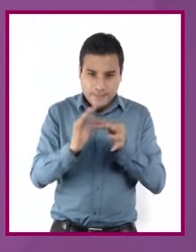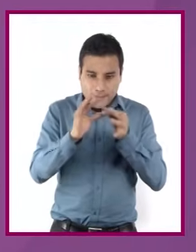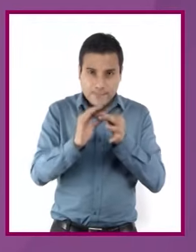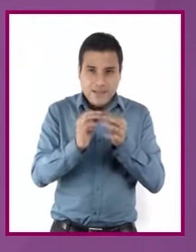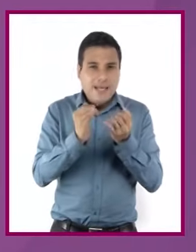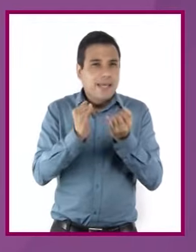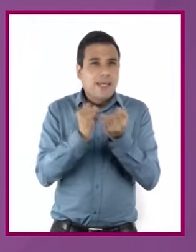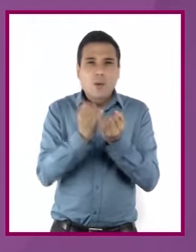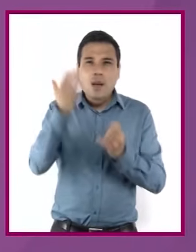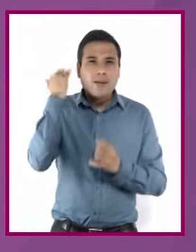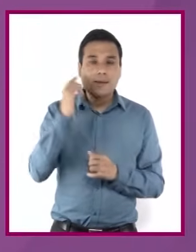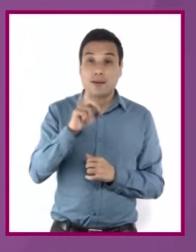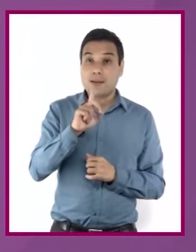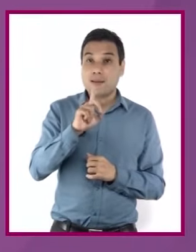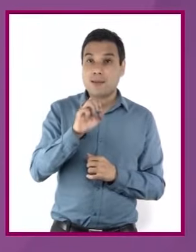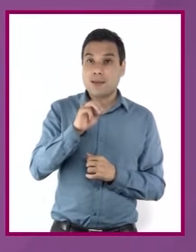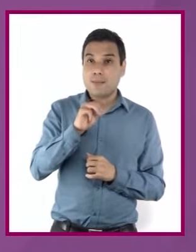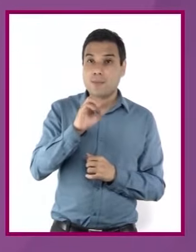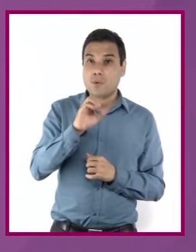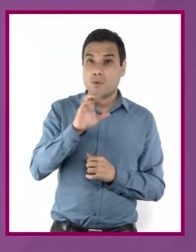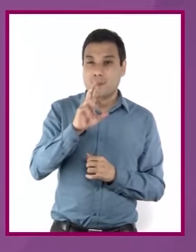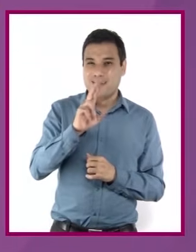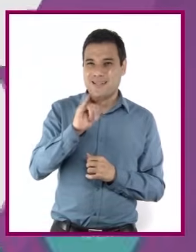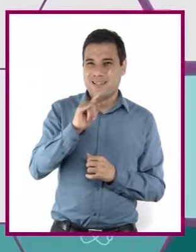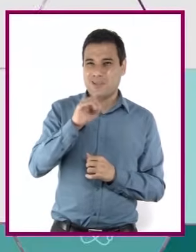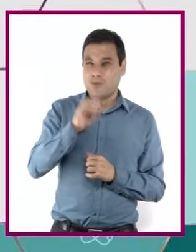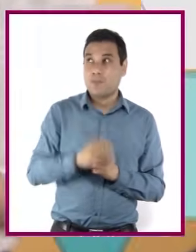de Demócrito, pero con bases científicas.